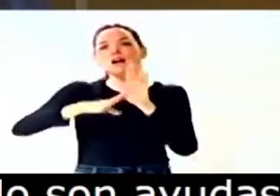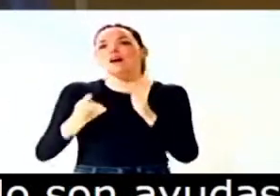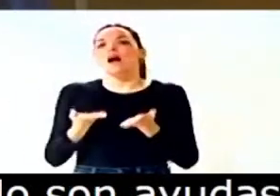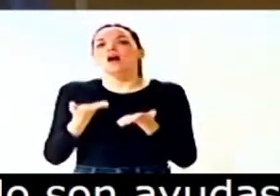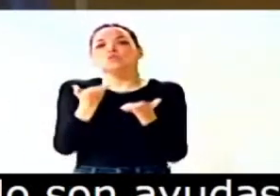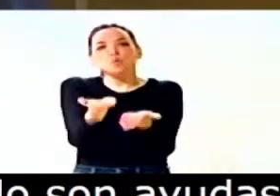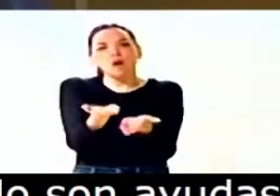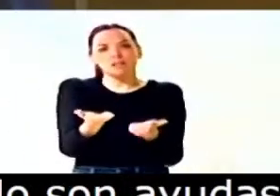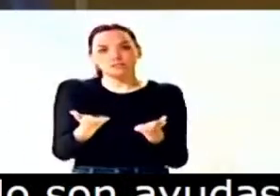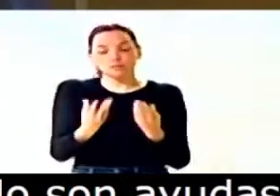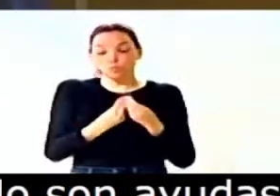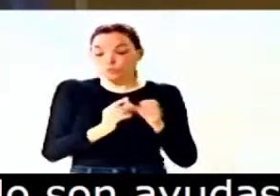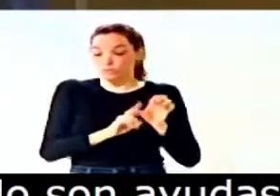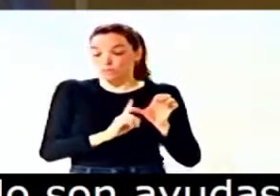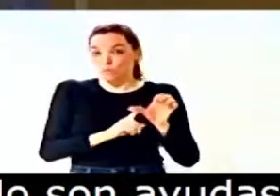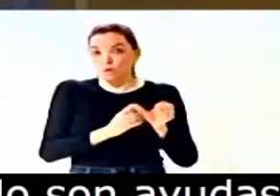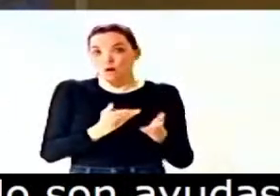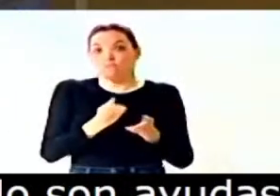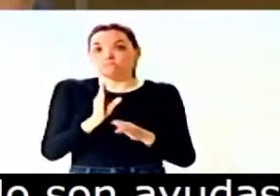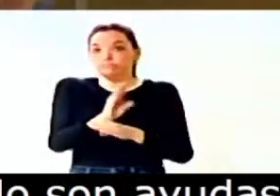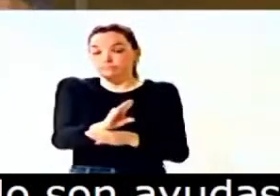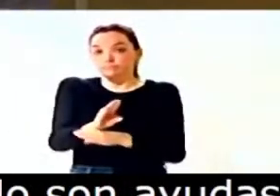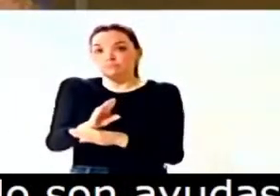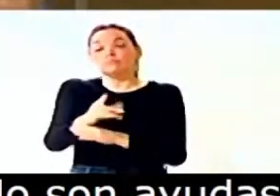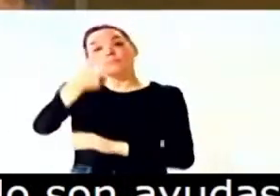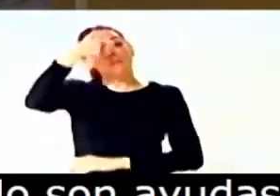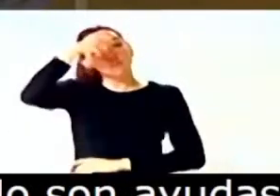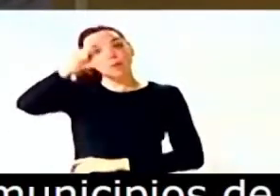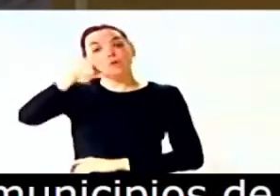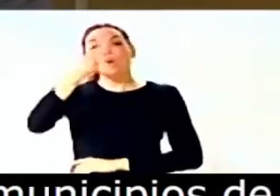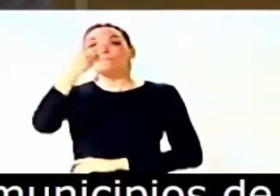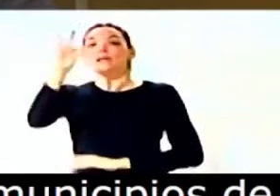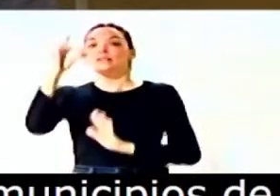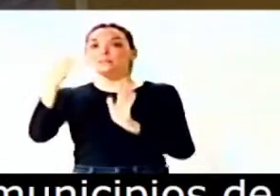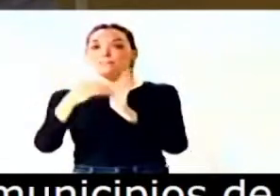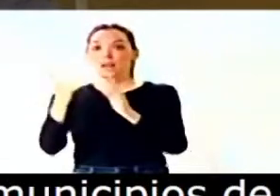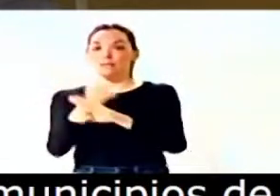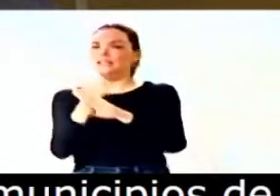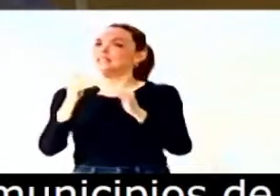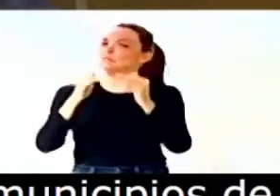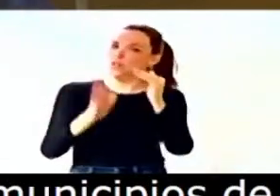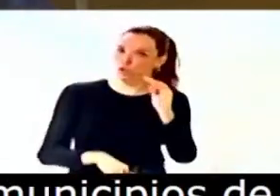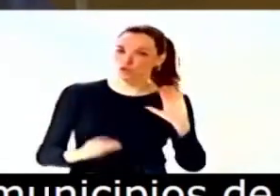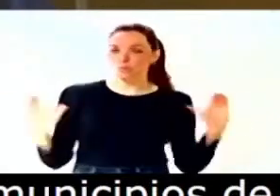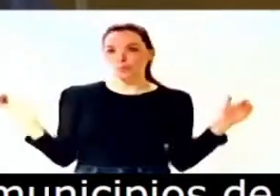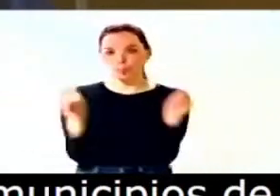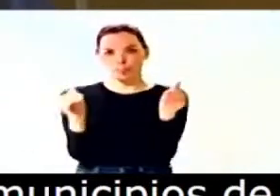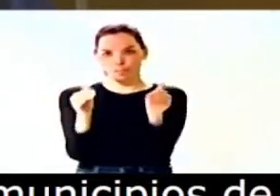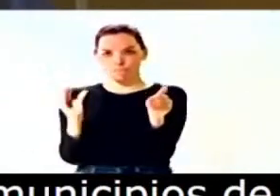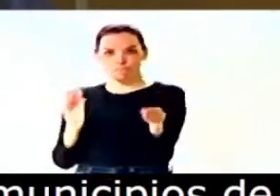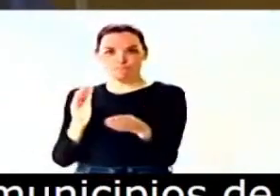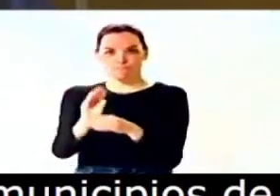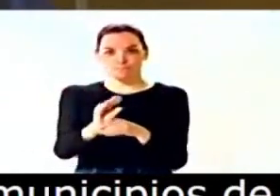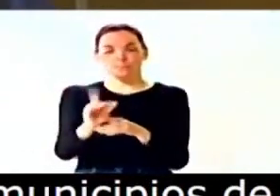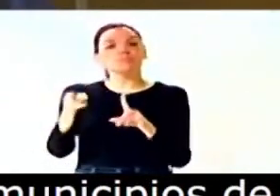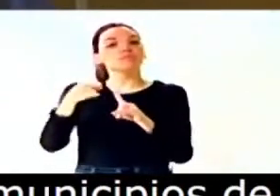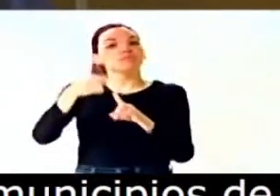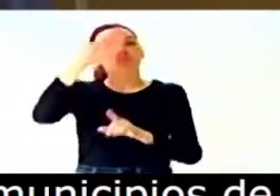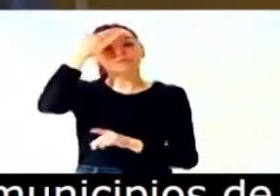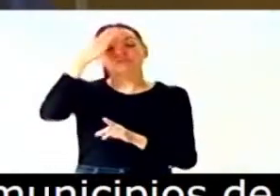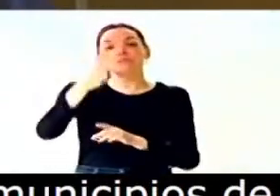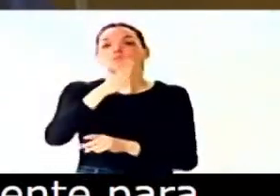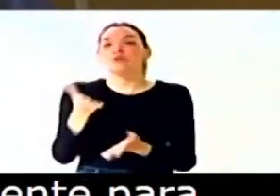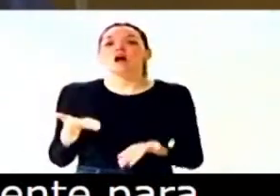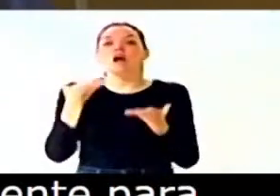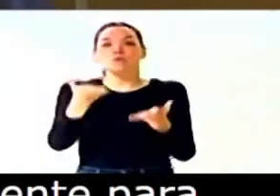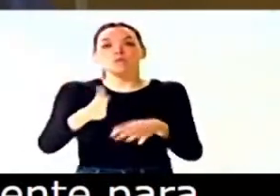Extremadura van a dar a los municipios de menos de 20.000 habitantes, fundamentalmente para ayudarles en